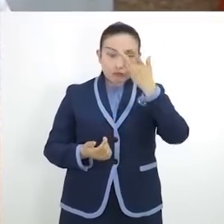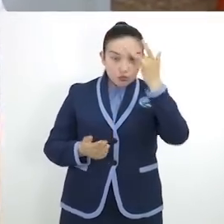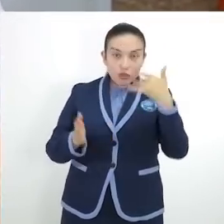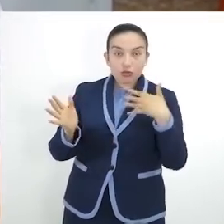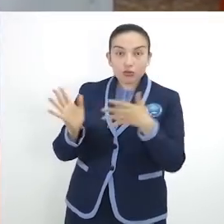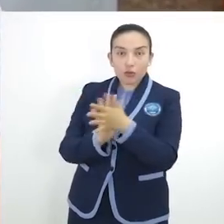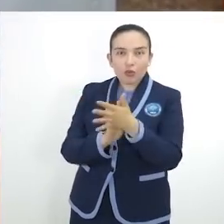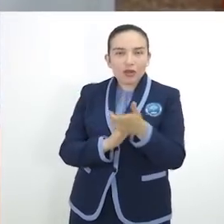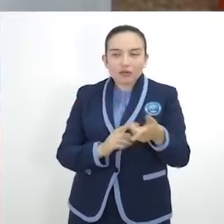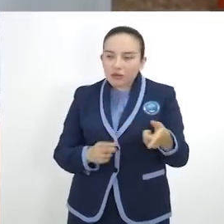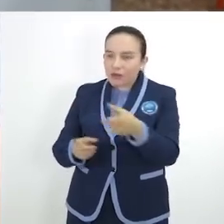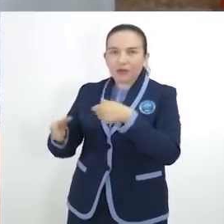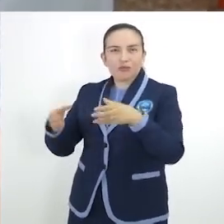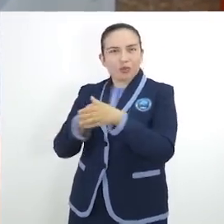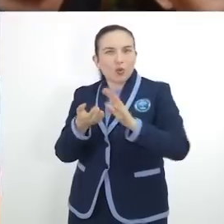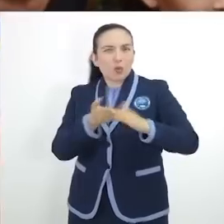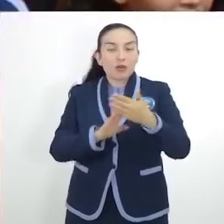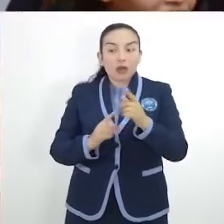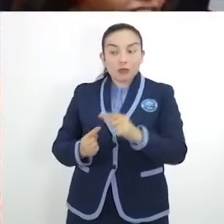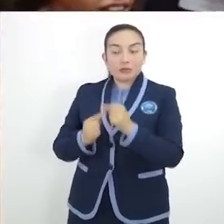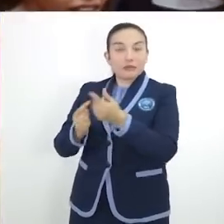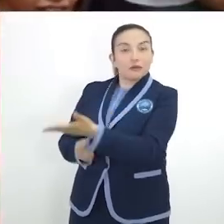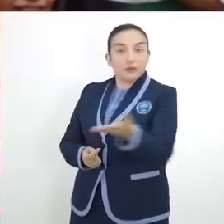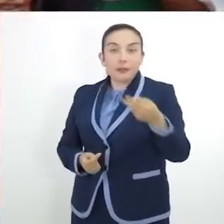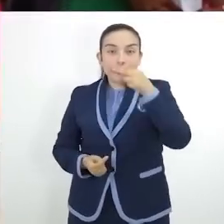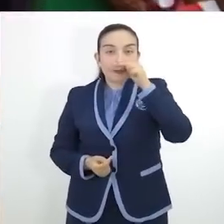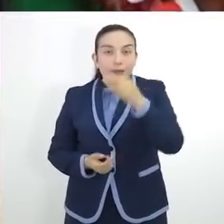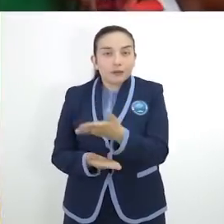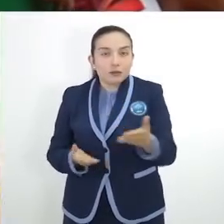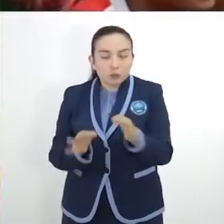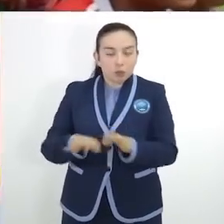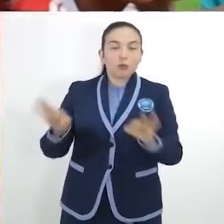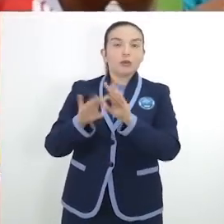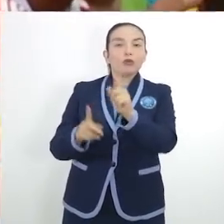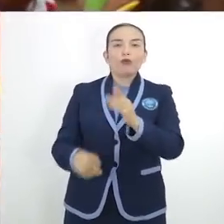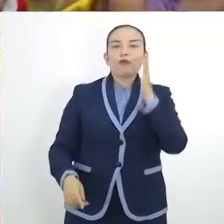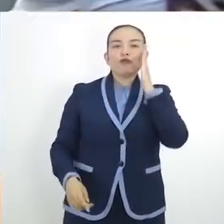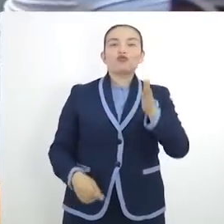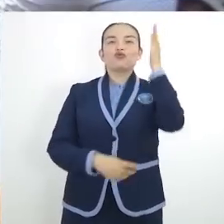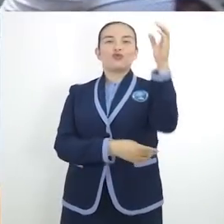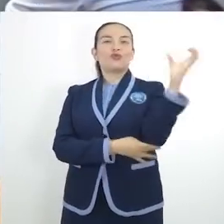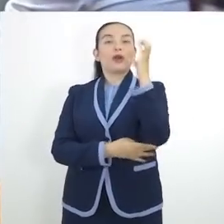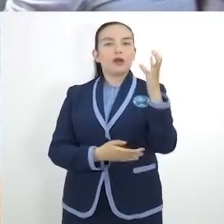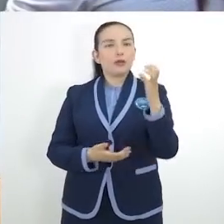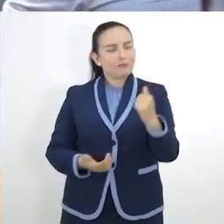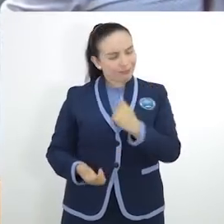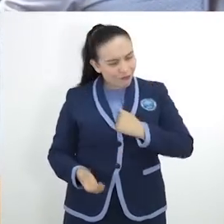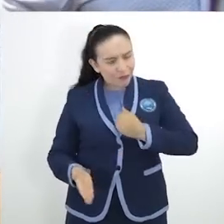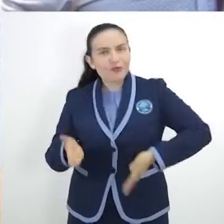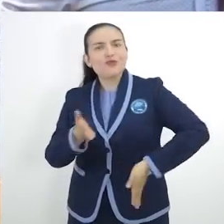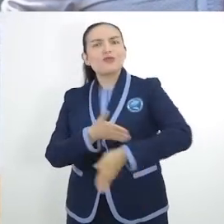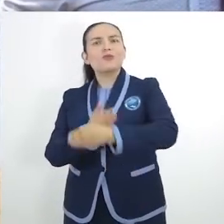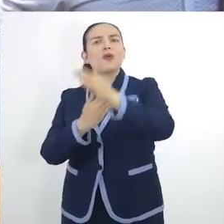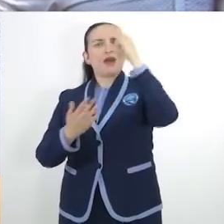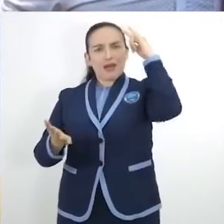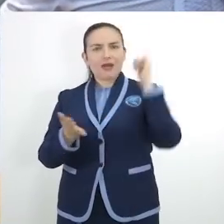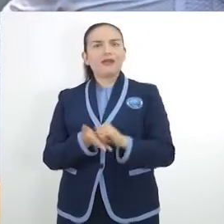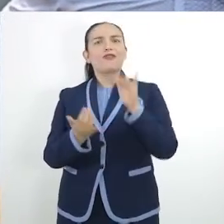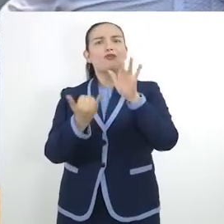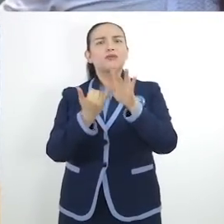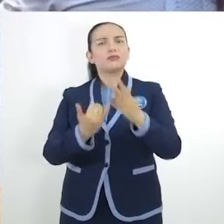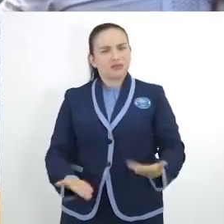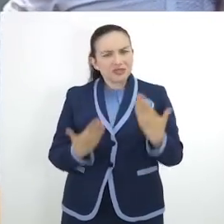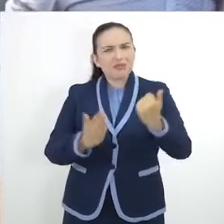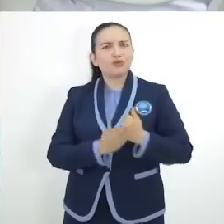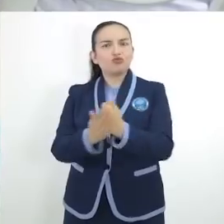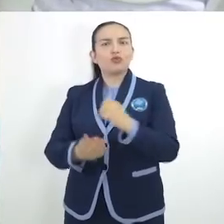porque en estas poblaciones, especialmente en estos niños tan valiosos, está el futuro de Colombia. Sigan creyendo en esta fundación que hace tanto bien